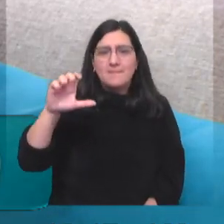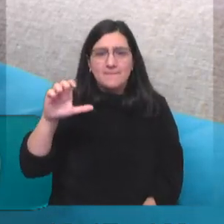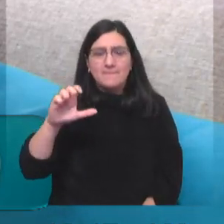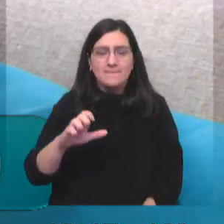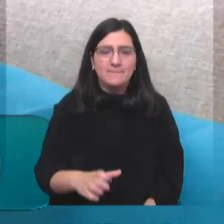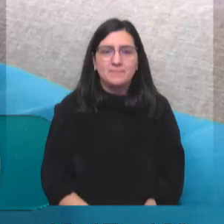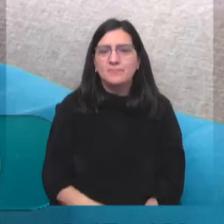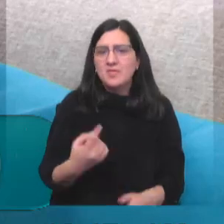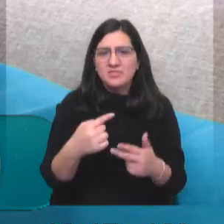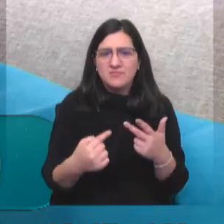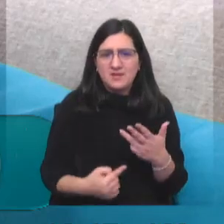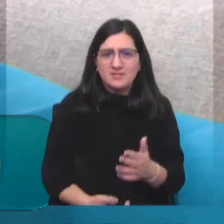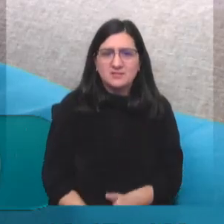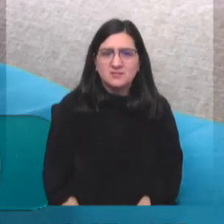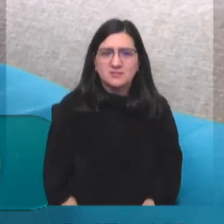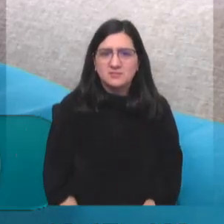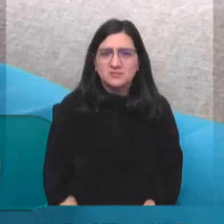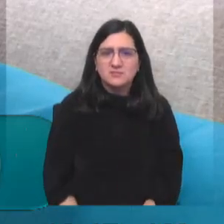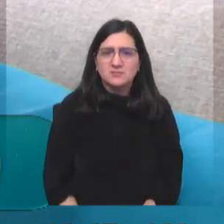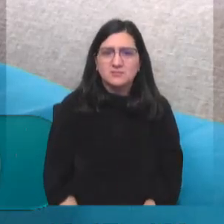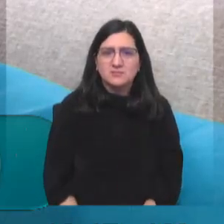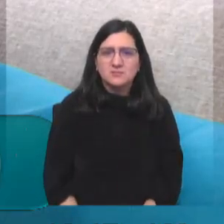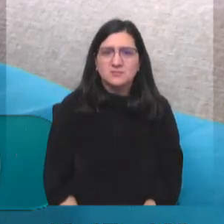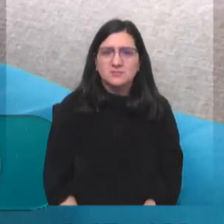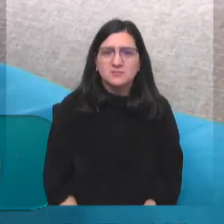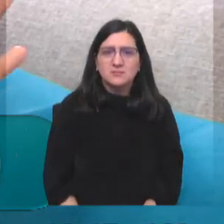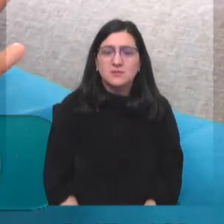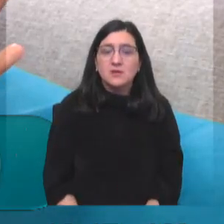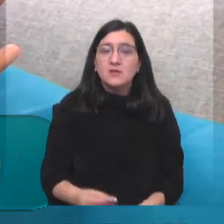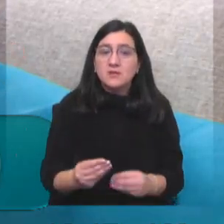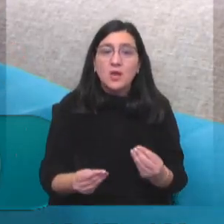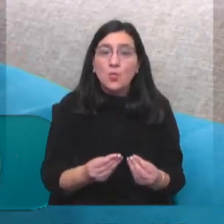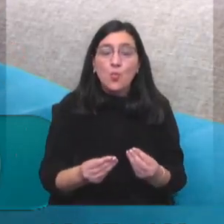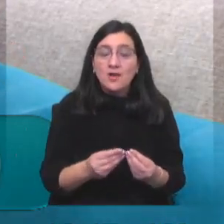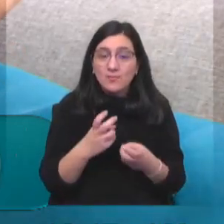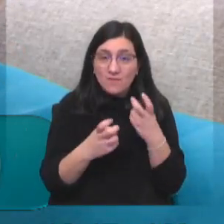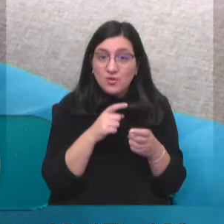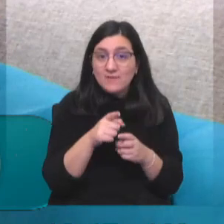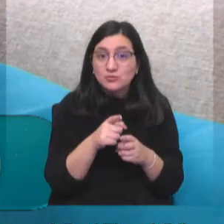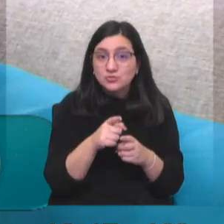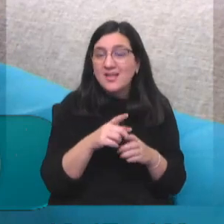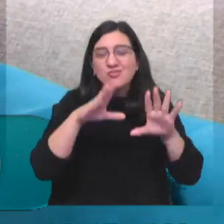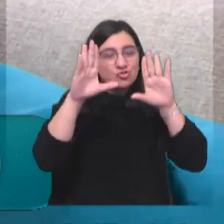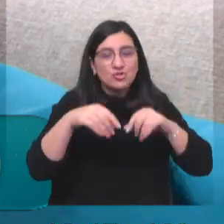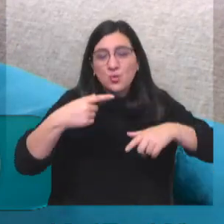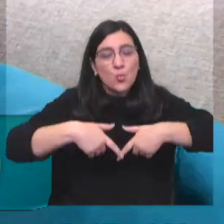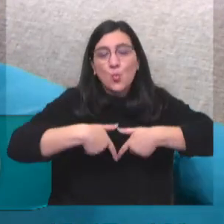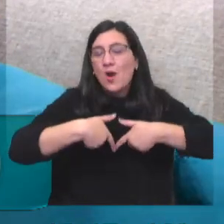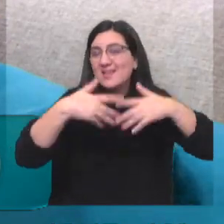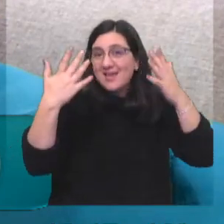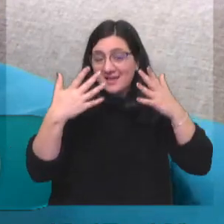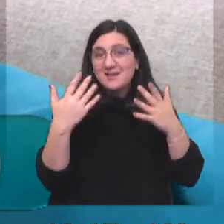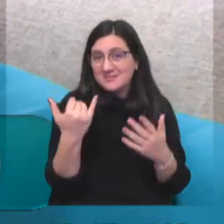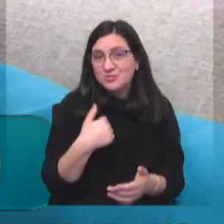no sabía. Sí, hay varias. Y hay un montón más chiquitas. Es que en todas. Se pueden buscar. En todas. En cualquiera que usen,